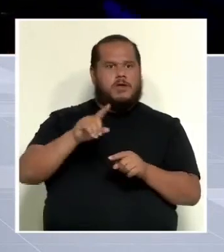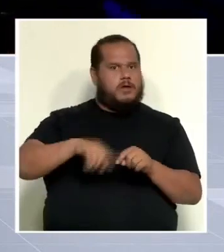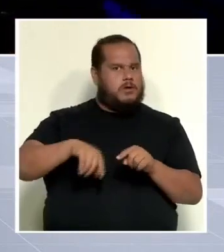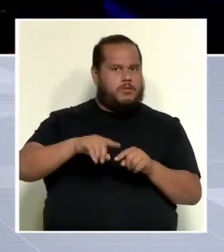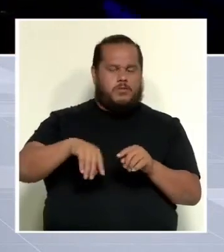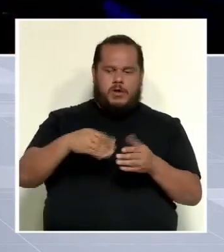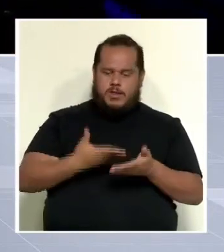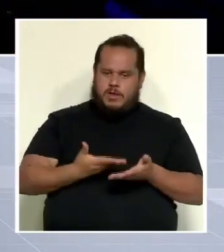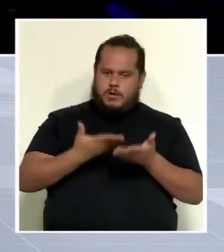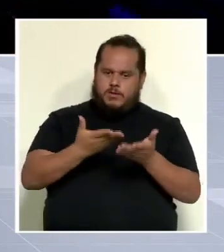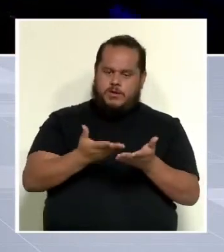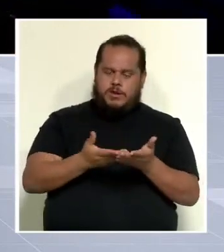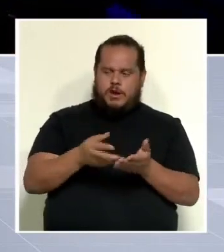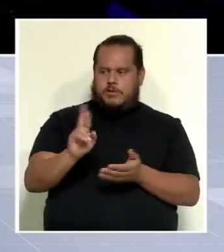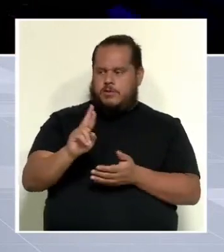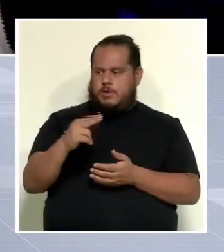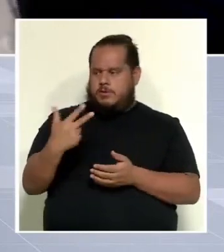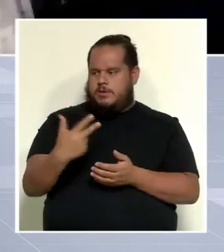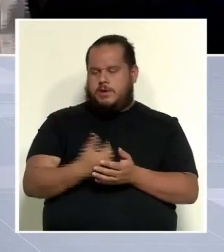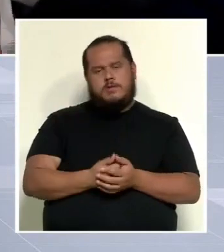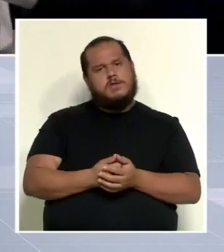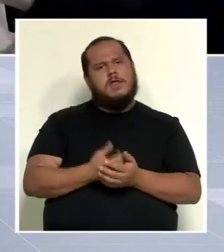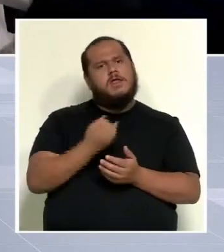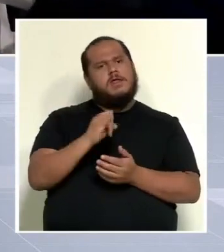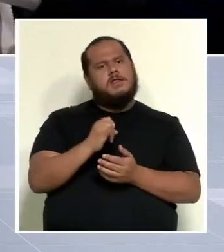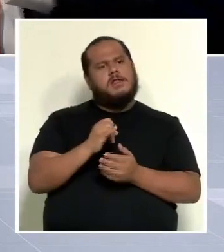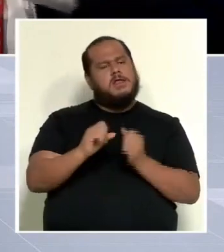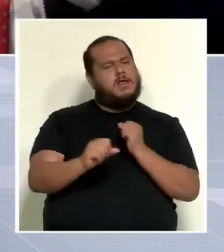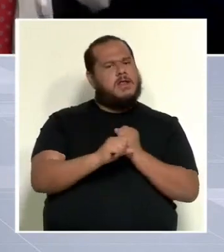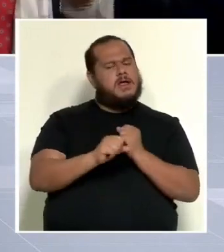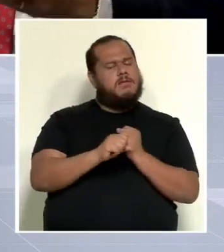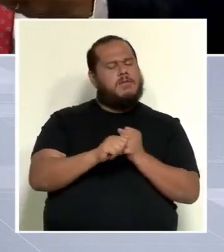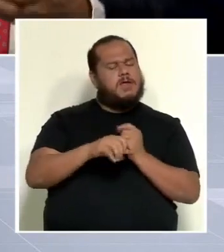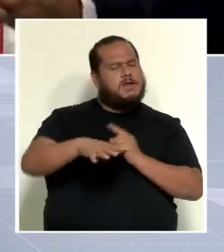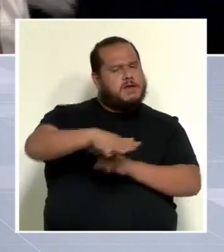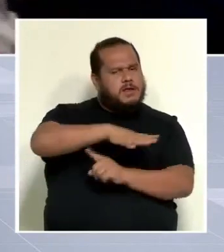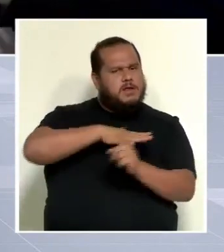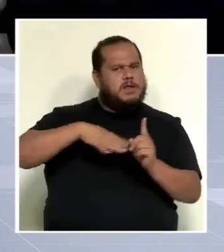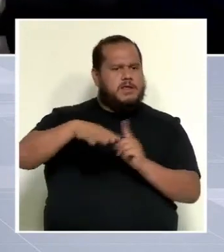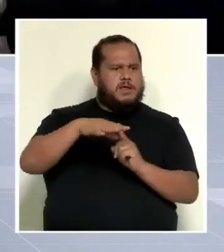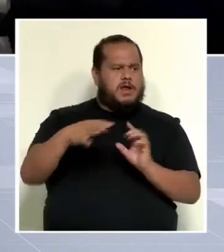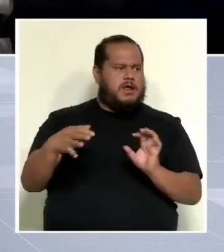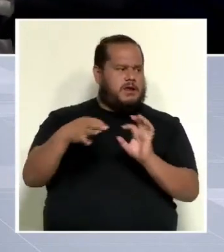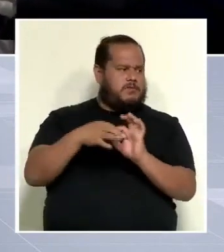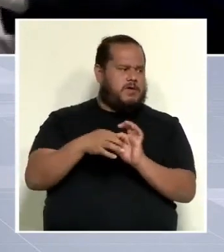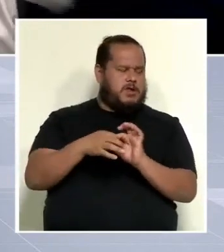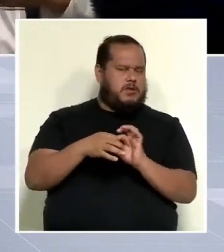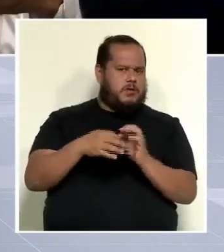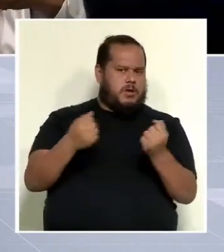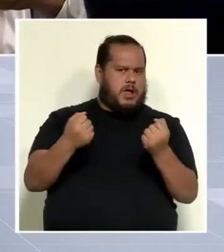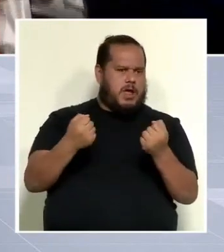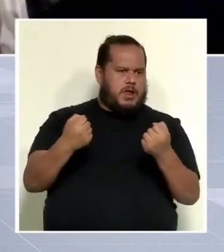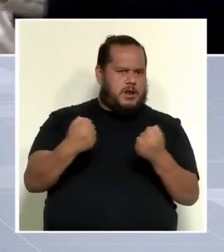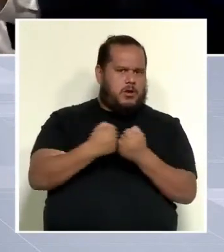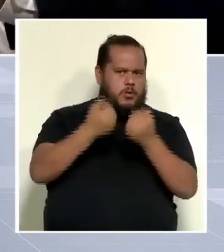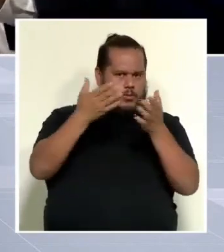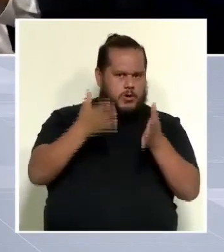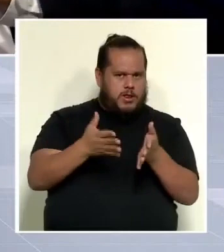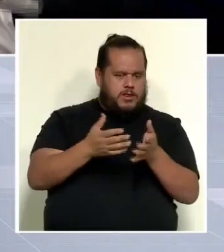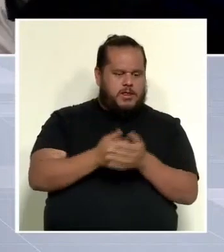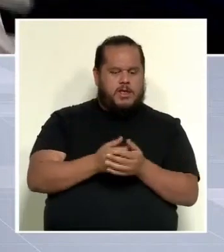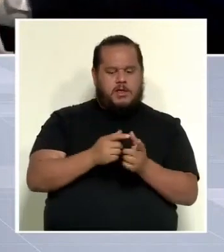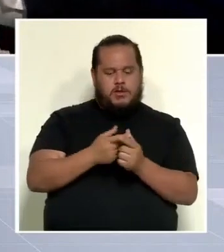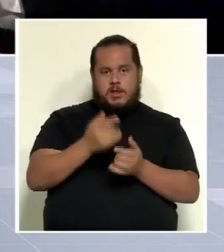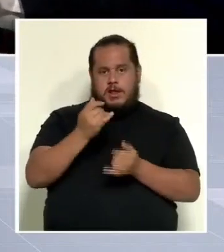puede ofrecer don Rodrigo. ¿Verdad? Si la campaña gira en relación al oponente, al final la